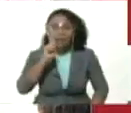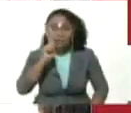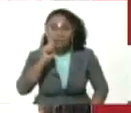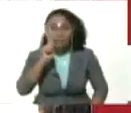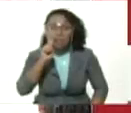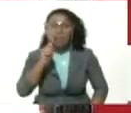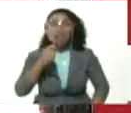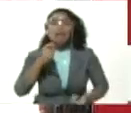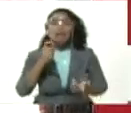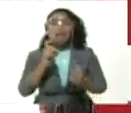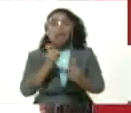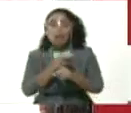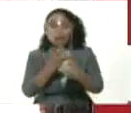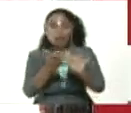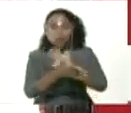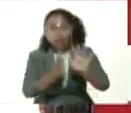desgasificación,